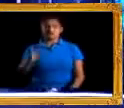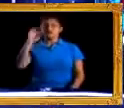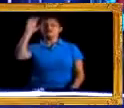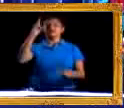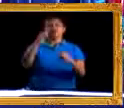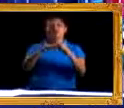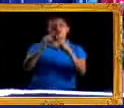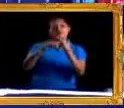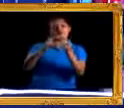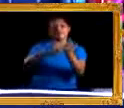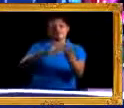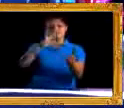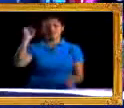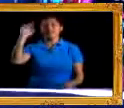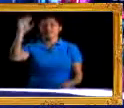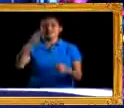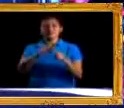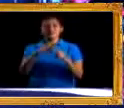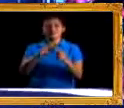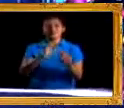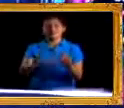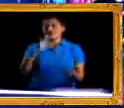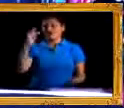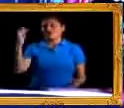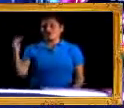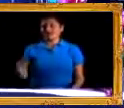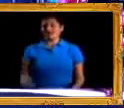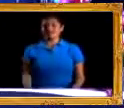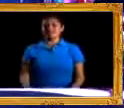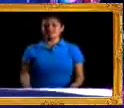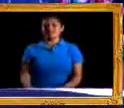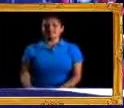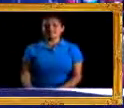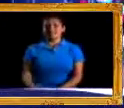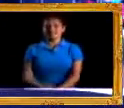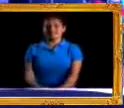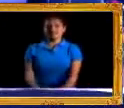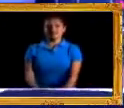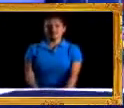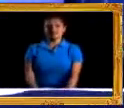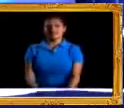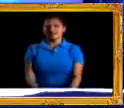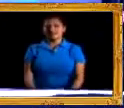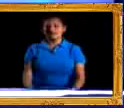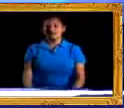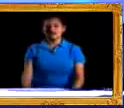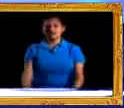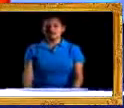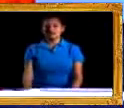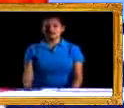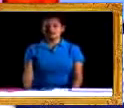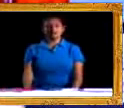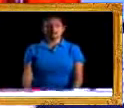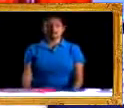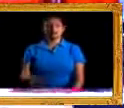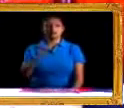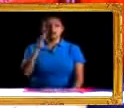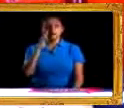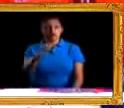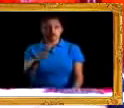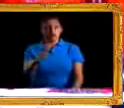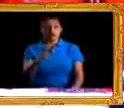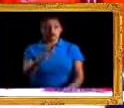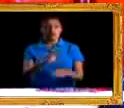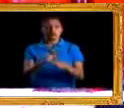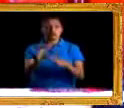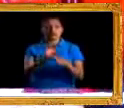nombre, a su nombre. Ahora mire las dos atmósferas, la atmósfera de